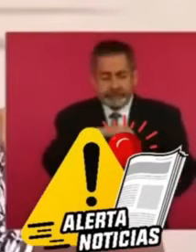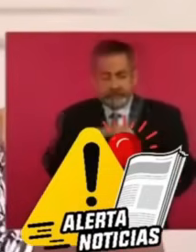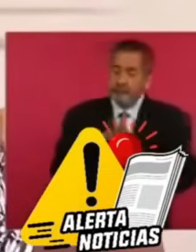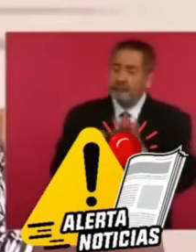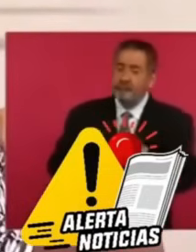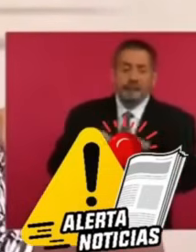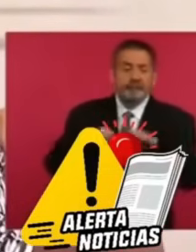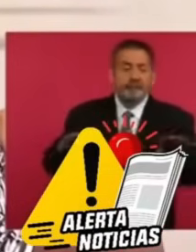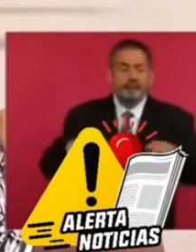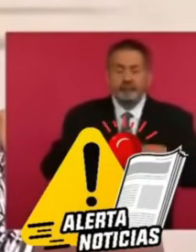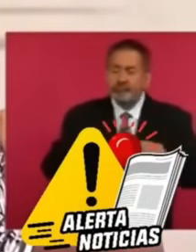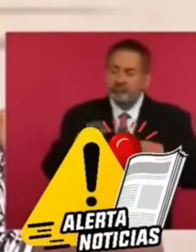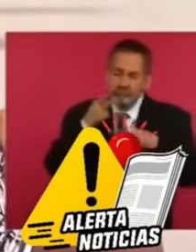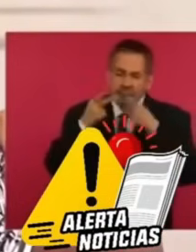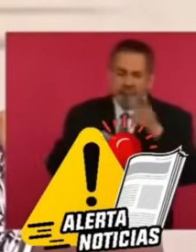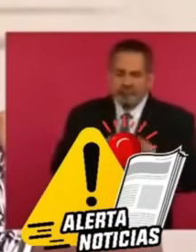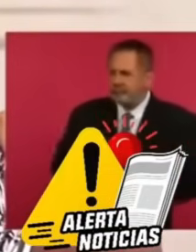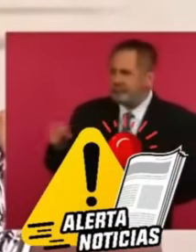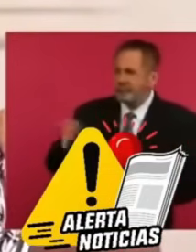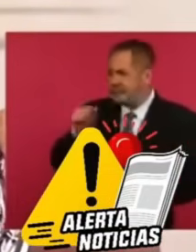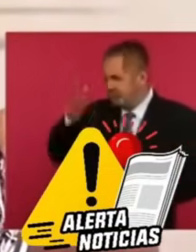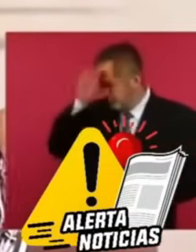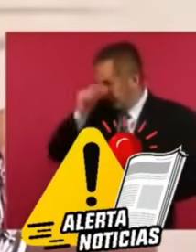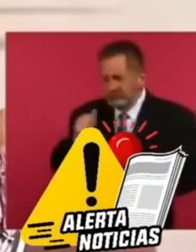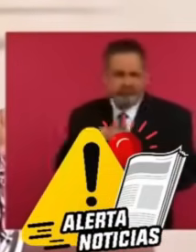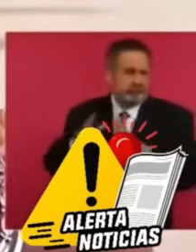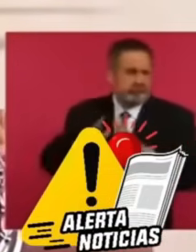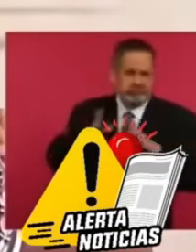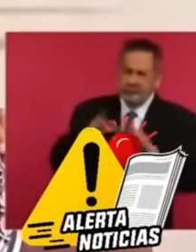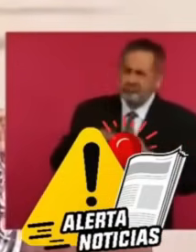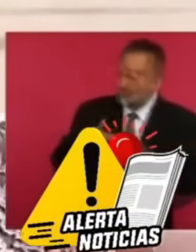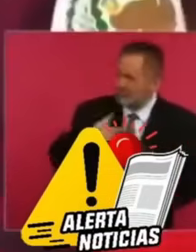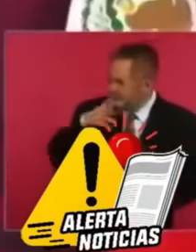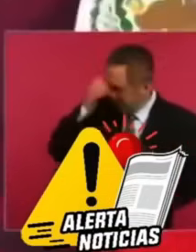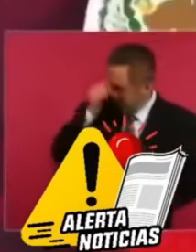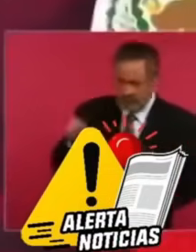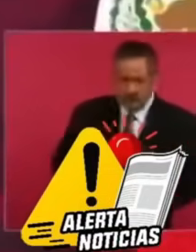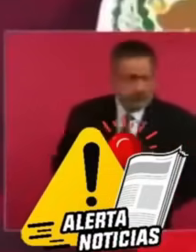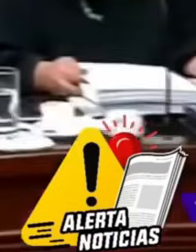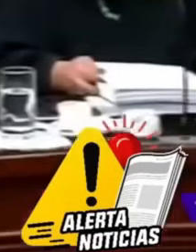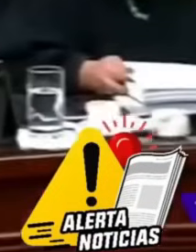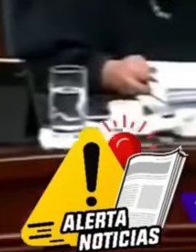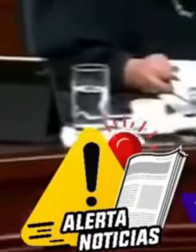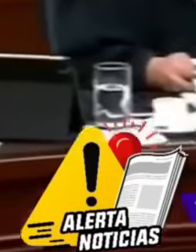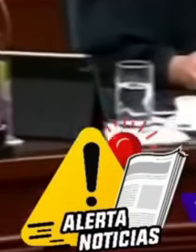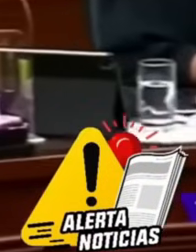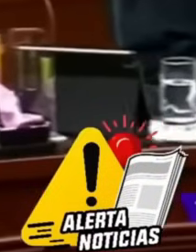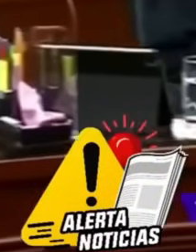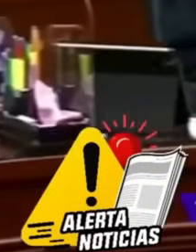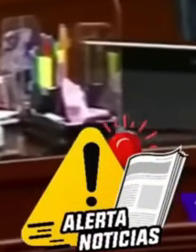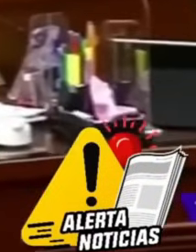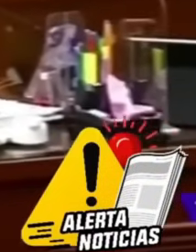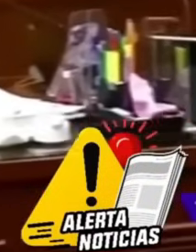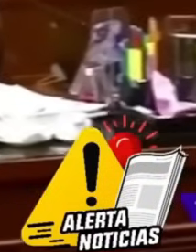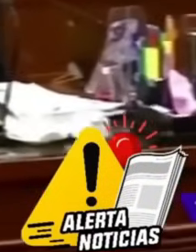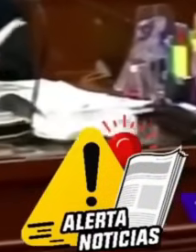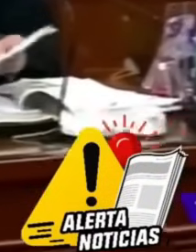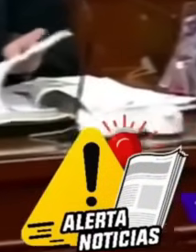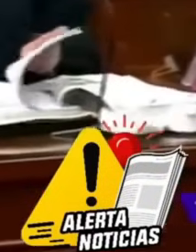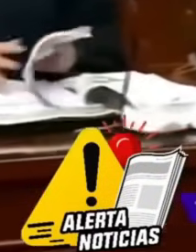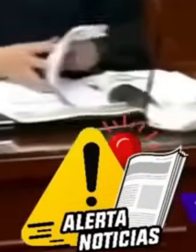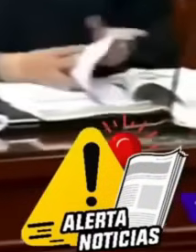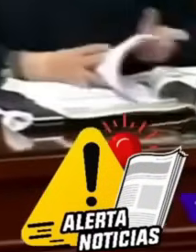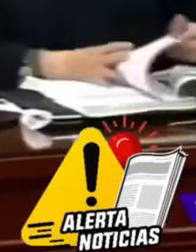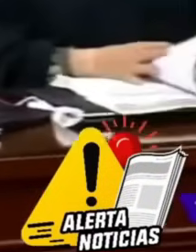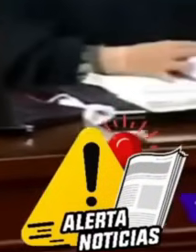las buenas, insistió en que se bajaran los sueldazos que estos ostentan y trató de que entraran al aro al